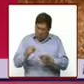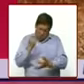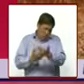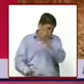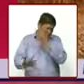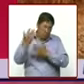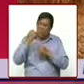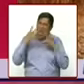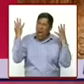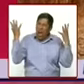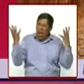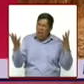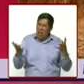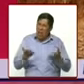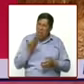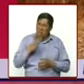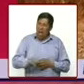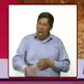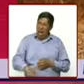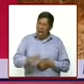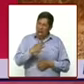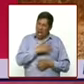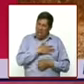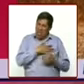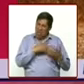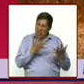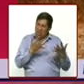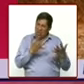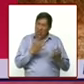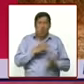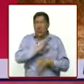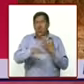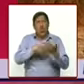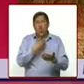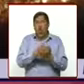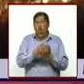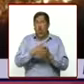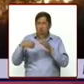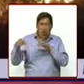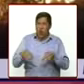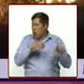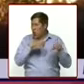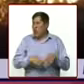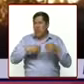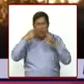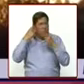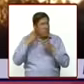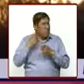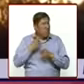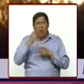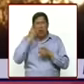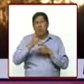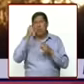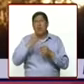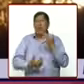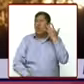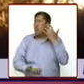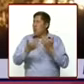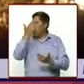tan dañinas, son tan malas de corazón, que no ven que todo esto está siendo afectado y siguen metiéndole